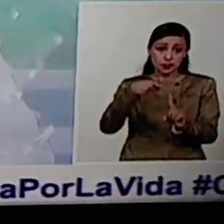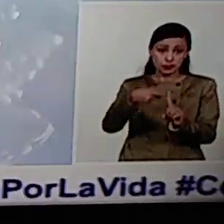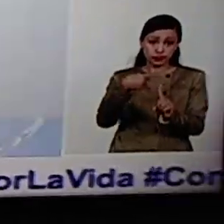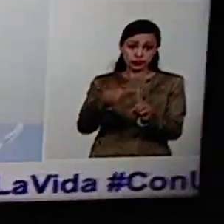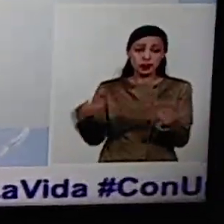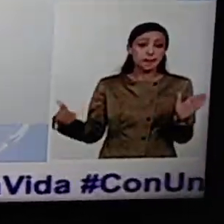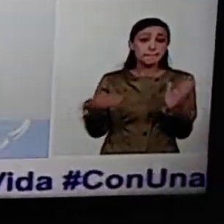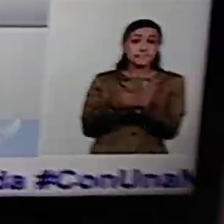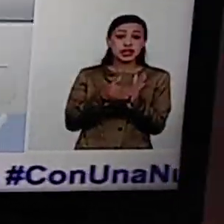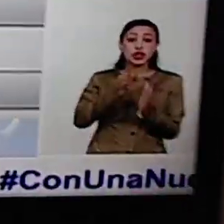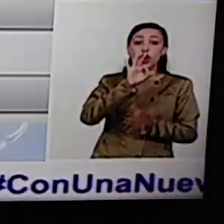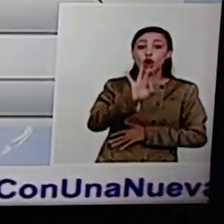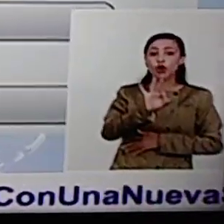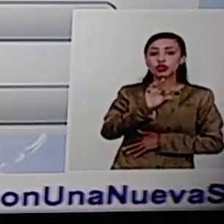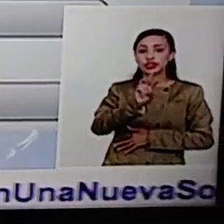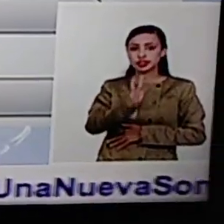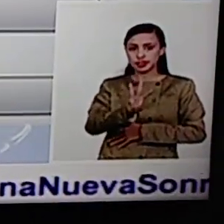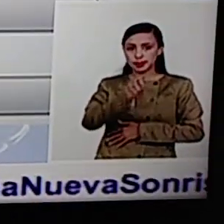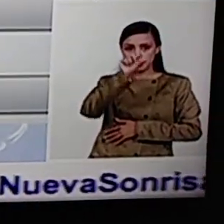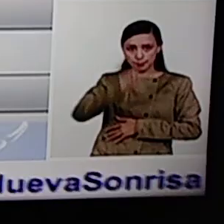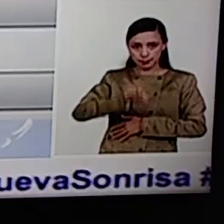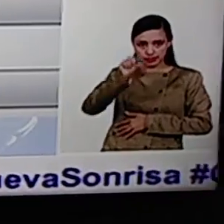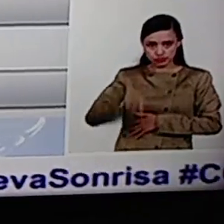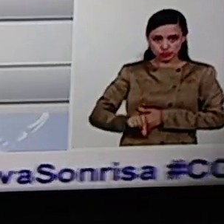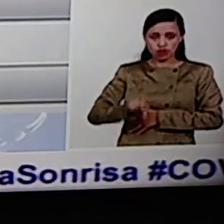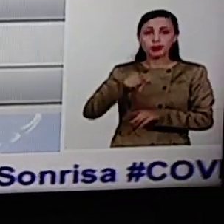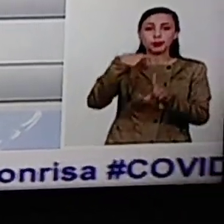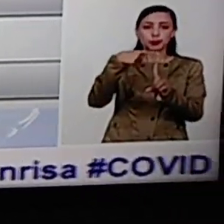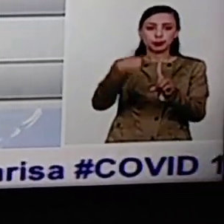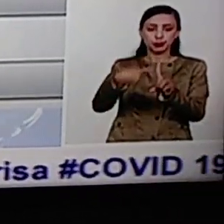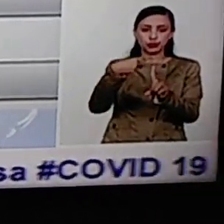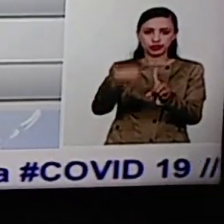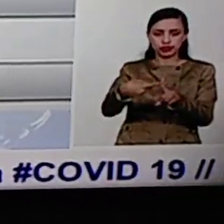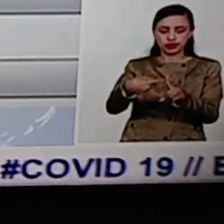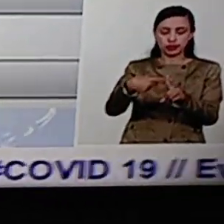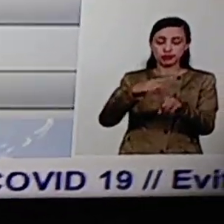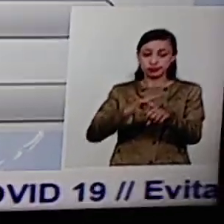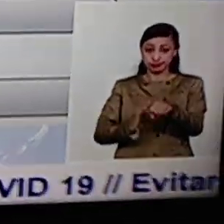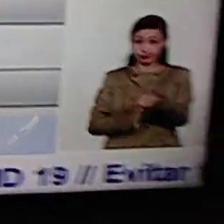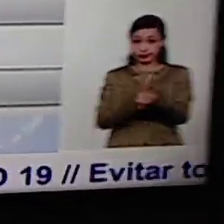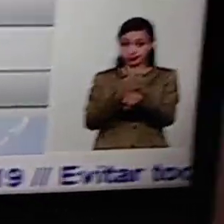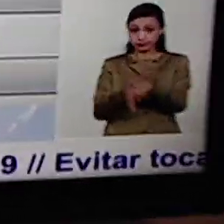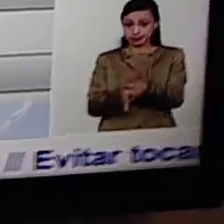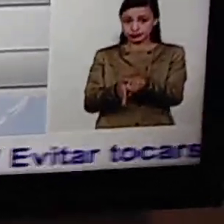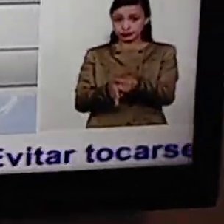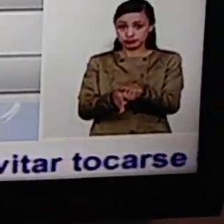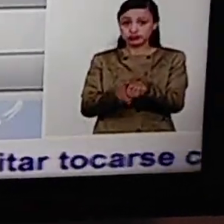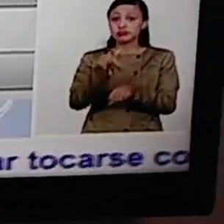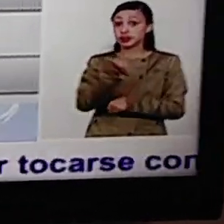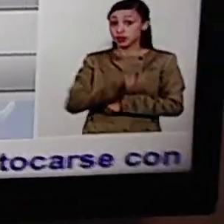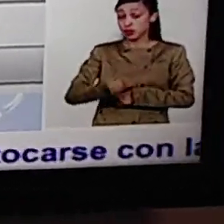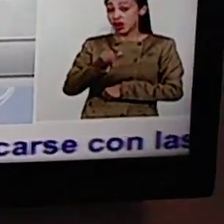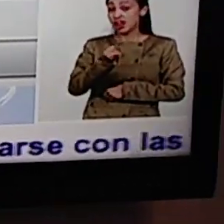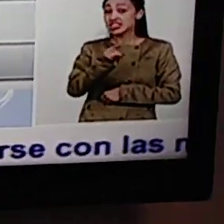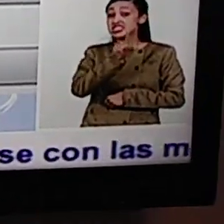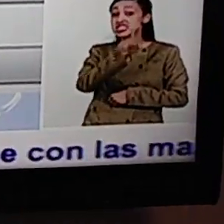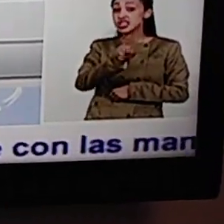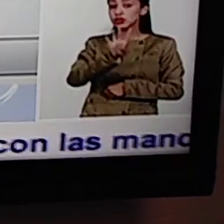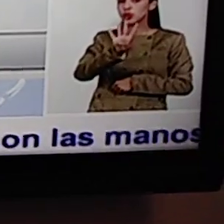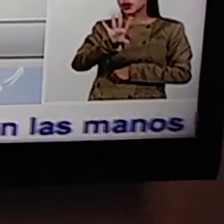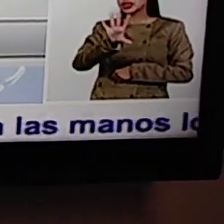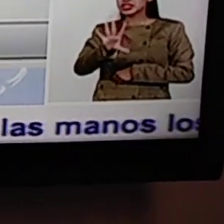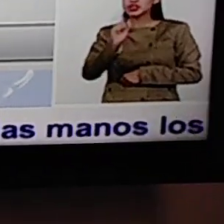1.083 pacientes con COVID-19. Podemos decir que incluso 145